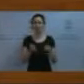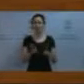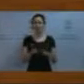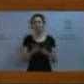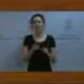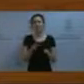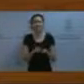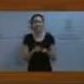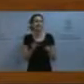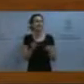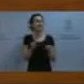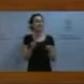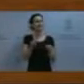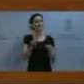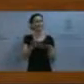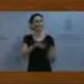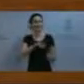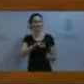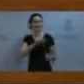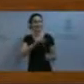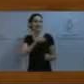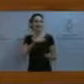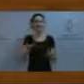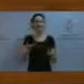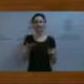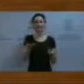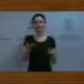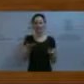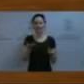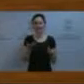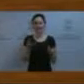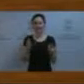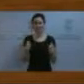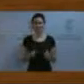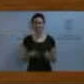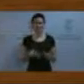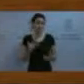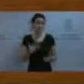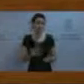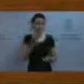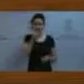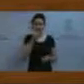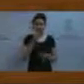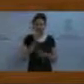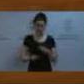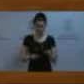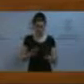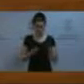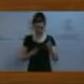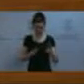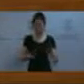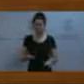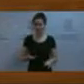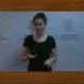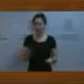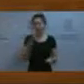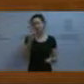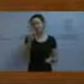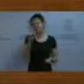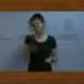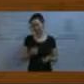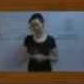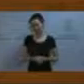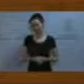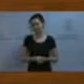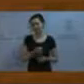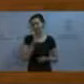presumiendo mucho tiempo y que yo no dudo que haya hecho alguna actuación correcta, sin duda, ¿no? Pero, mire, me hace gracia